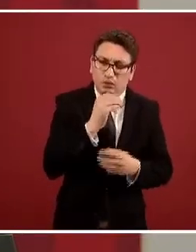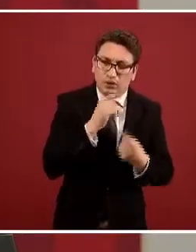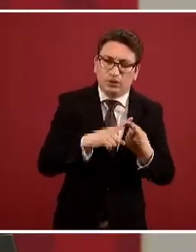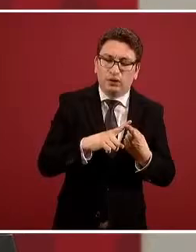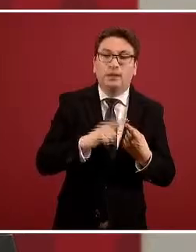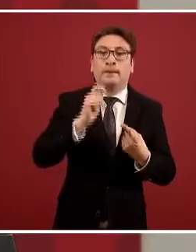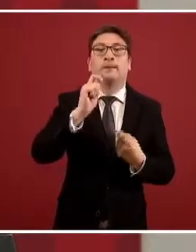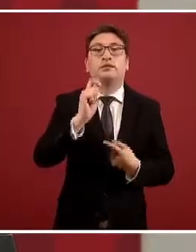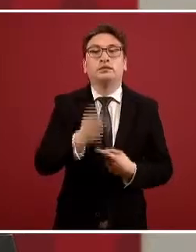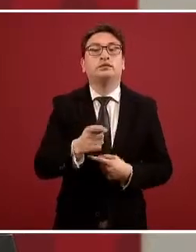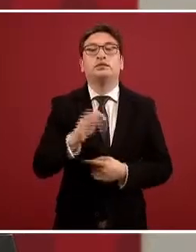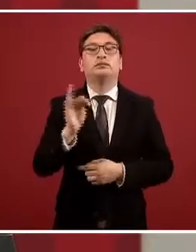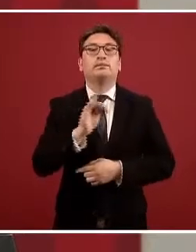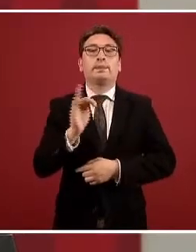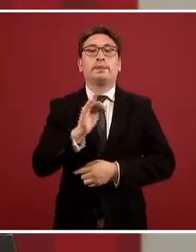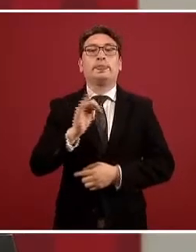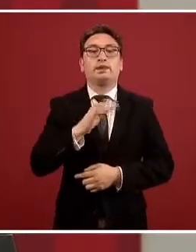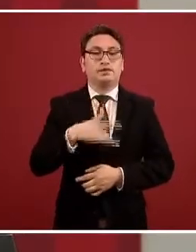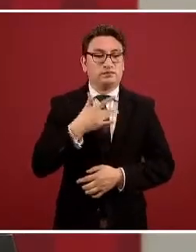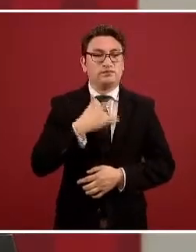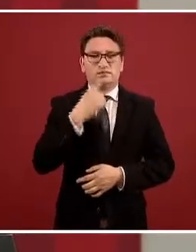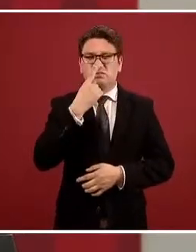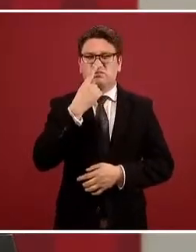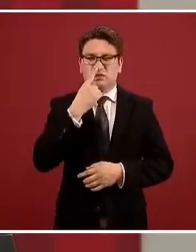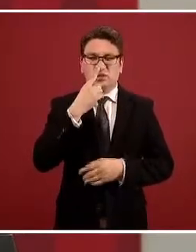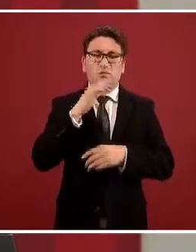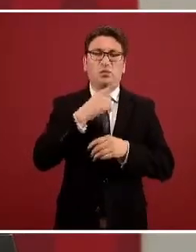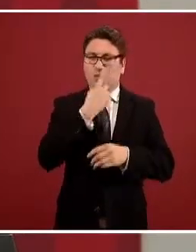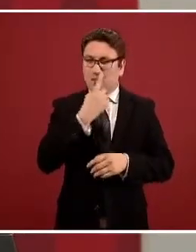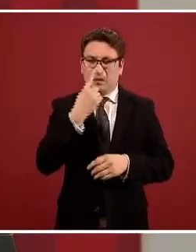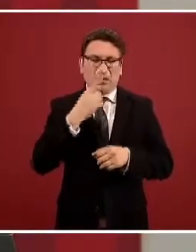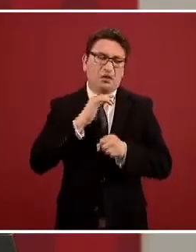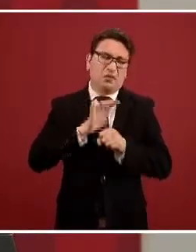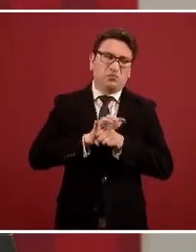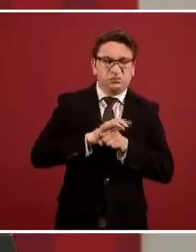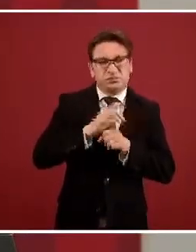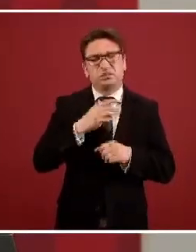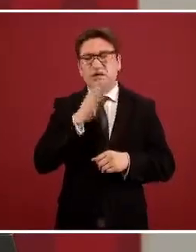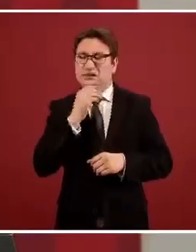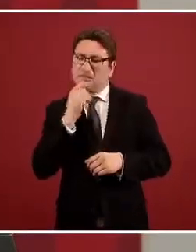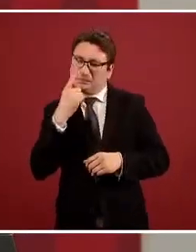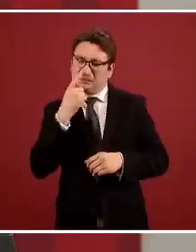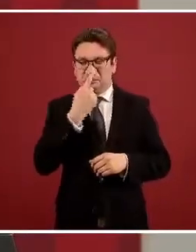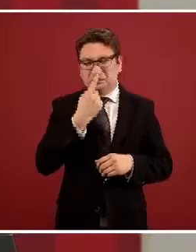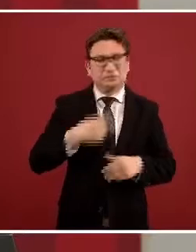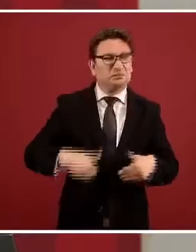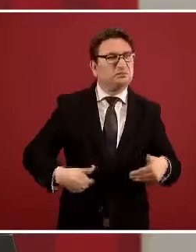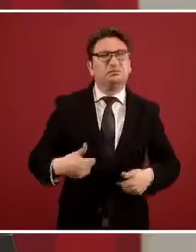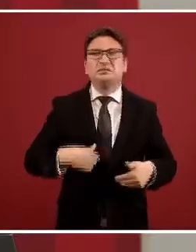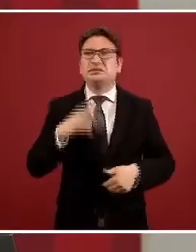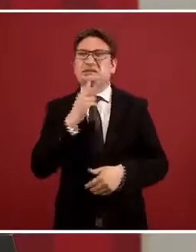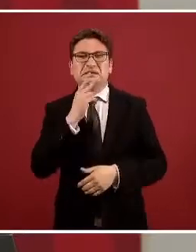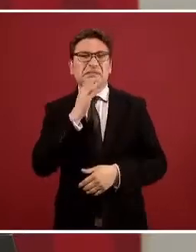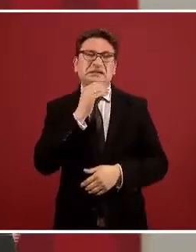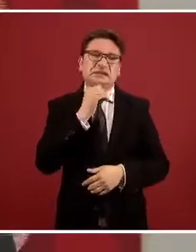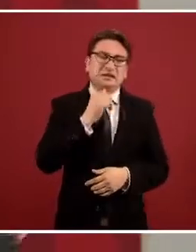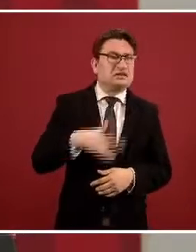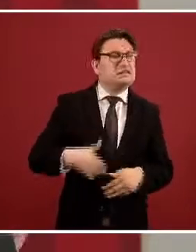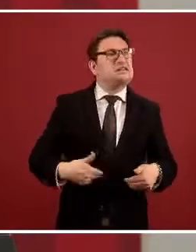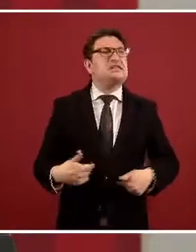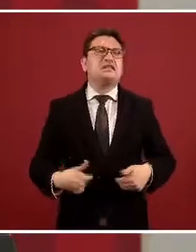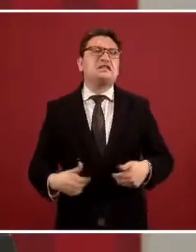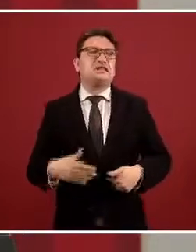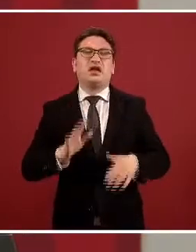un fenómeno en el que siento la nariz tapada, me siento incómodo, con que no puedo respirar porque me siento incómodo.